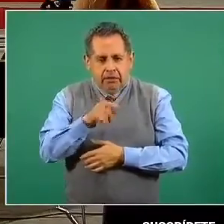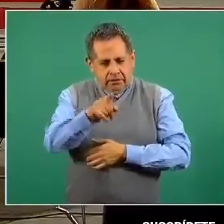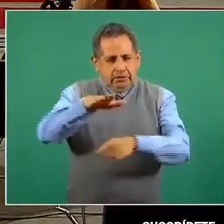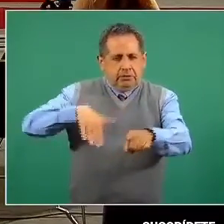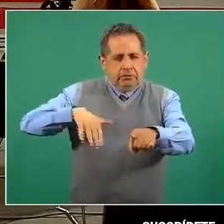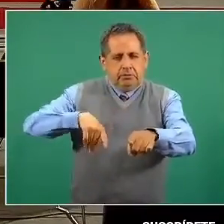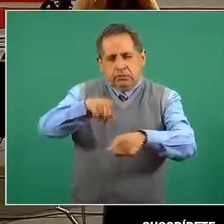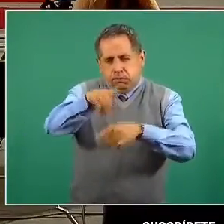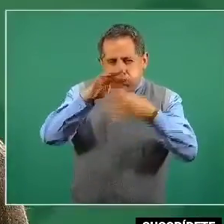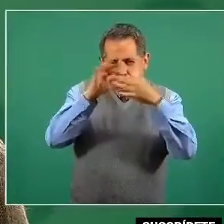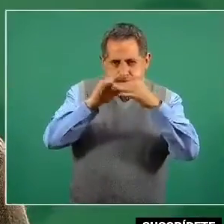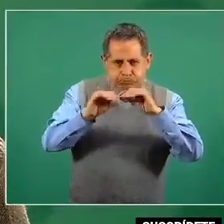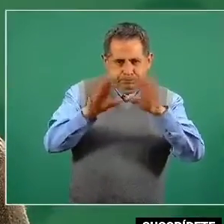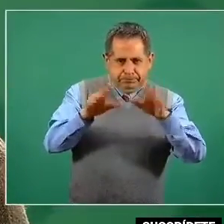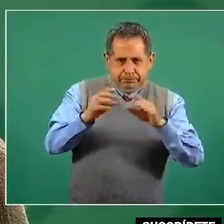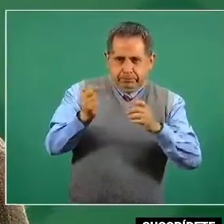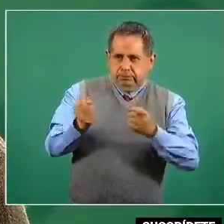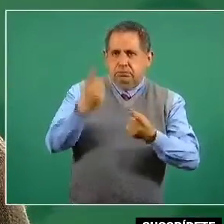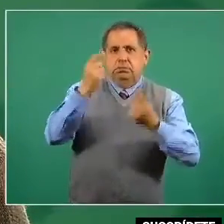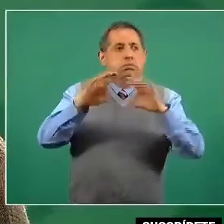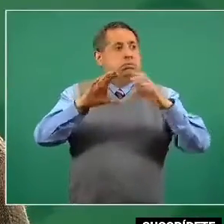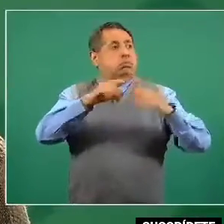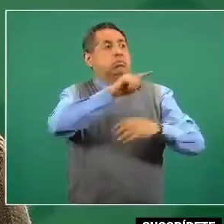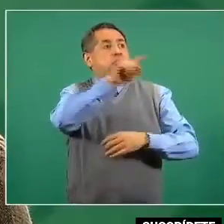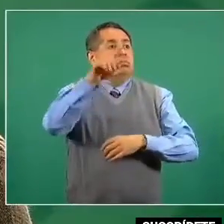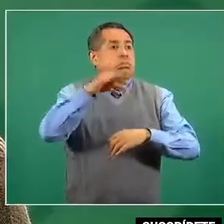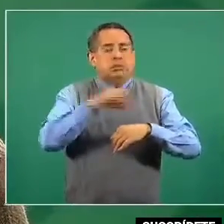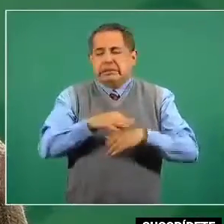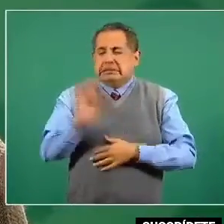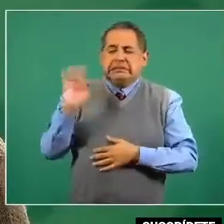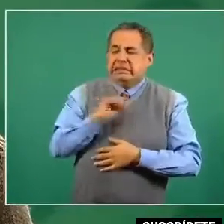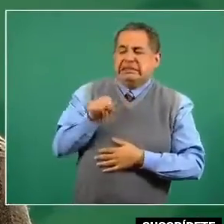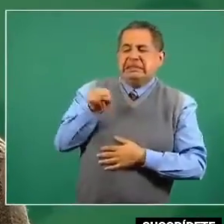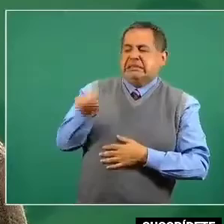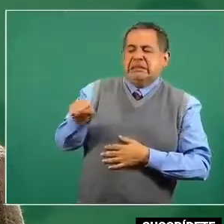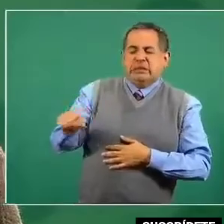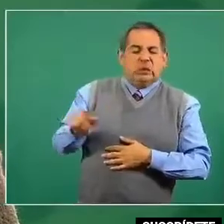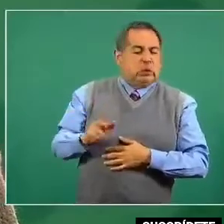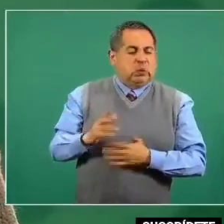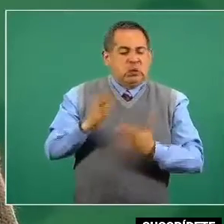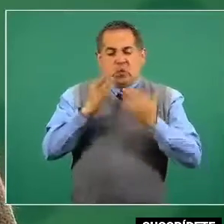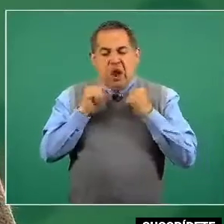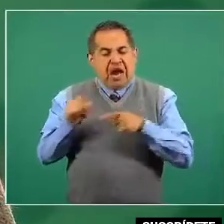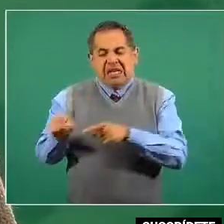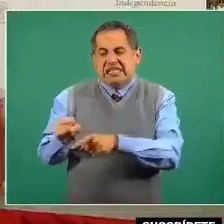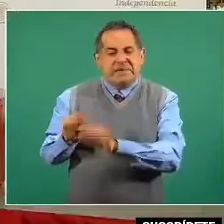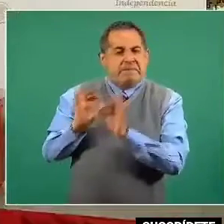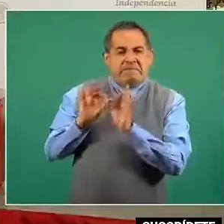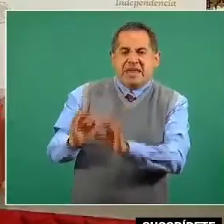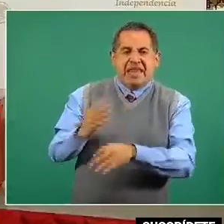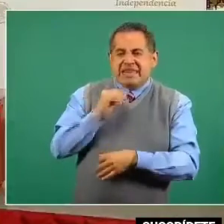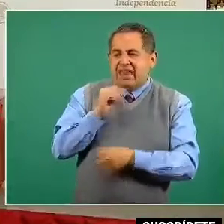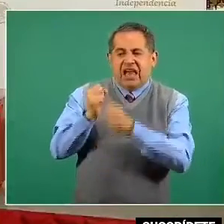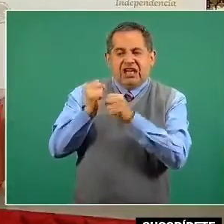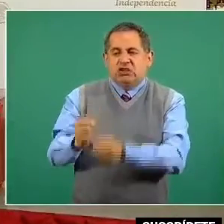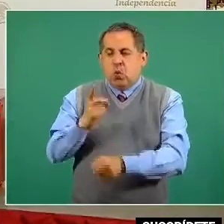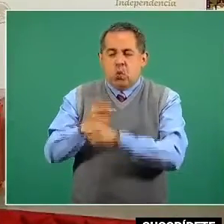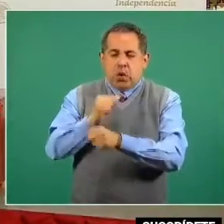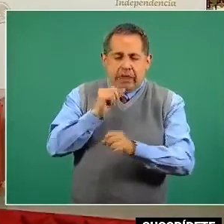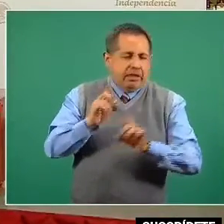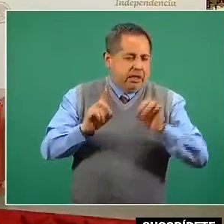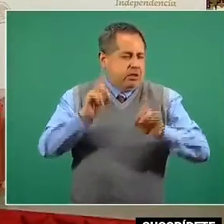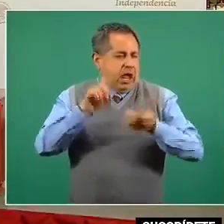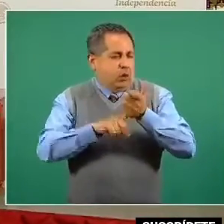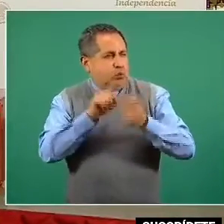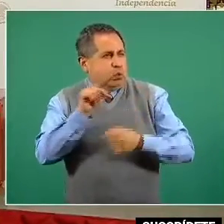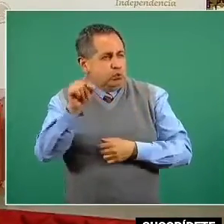señala de algunas comunidades médicas sobre una posible inexistencia de evidencia sobre la seguridad y eficacia de